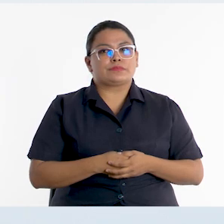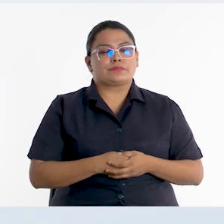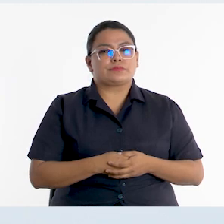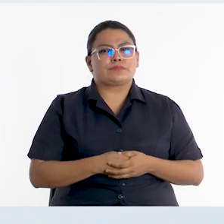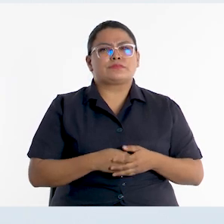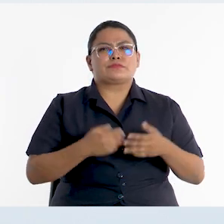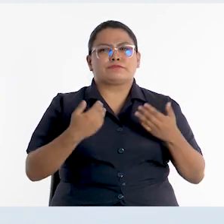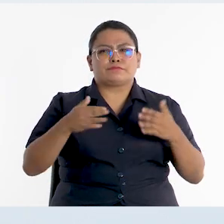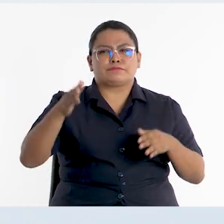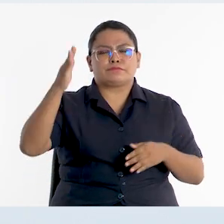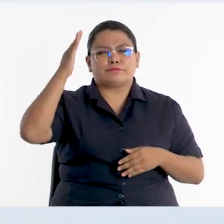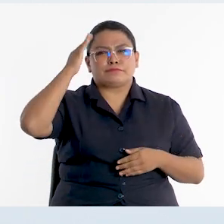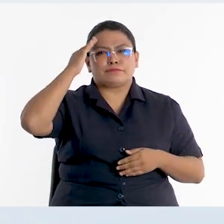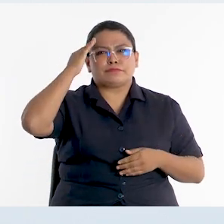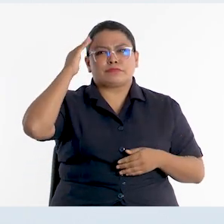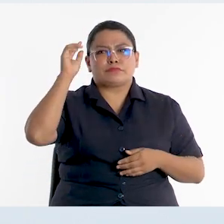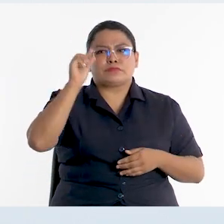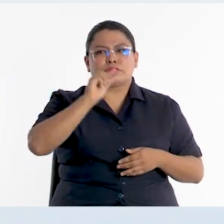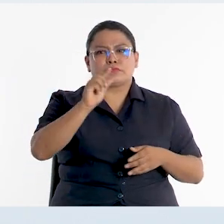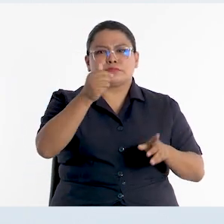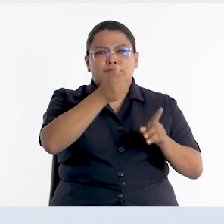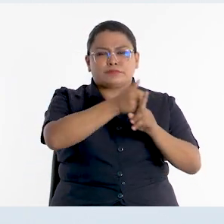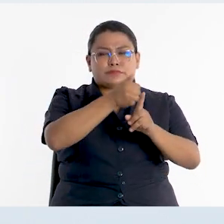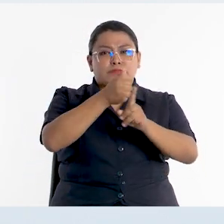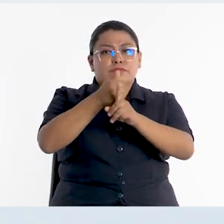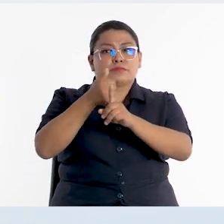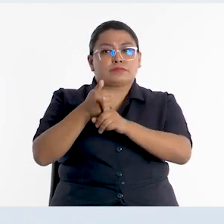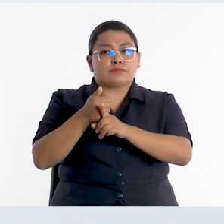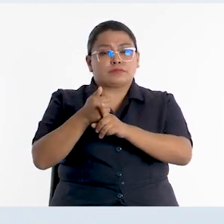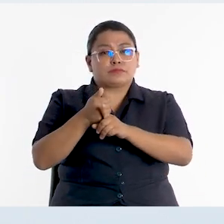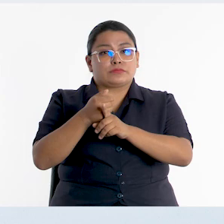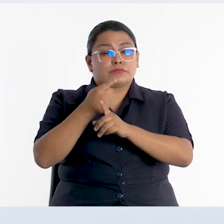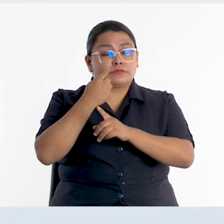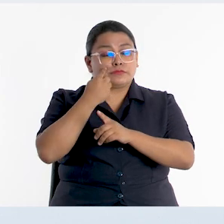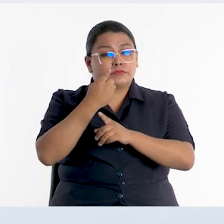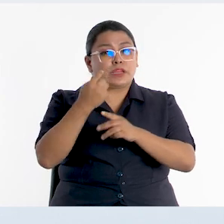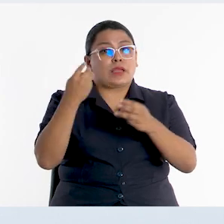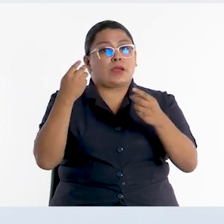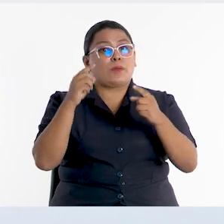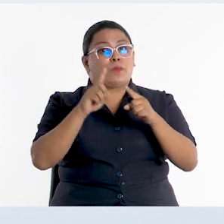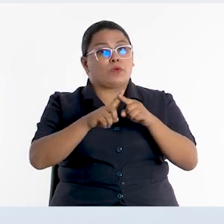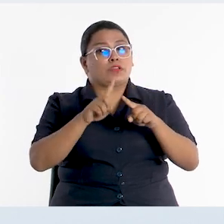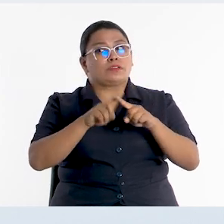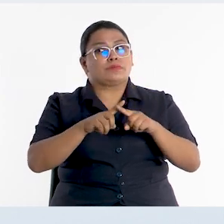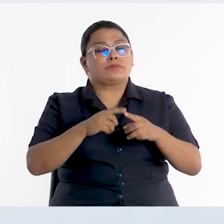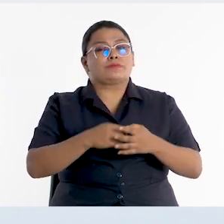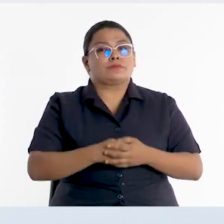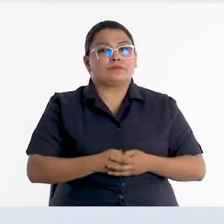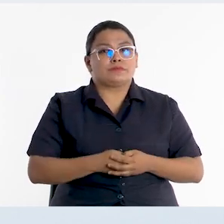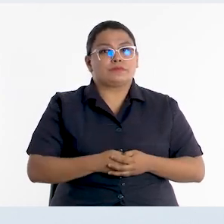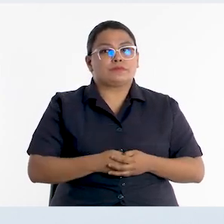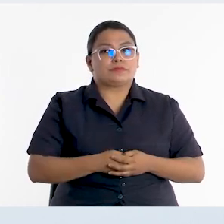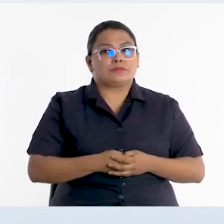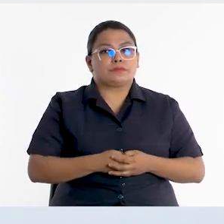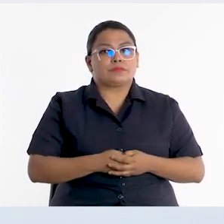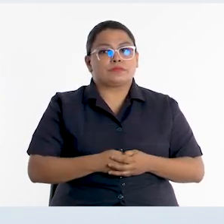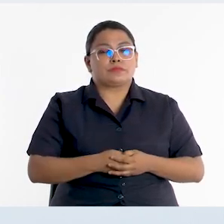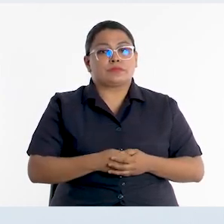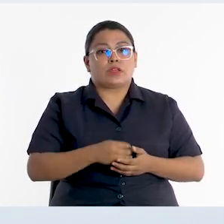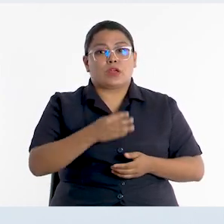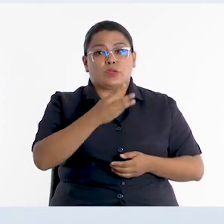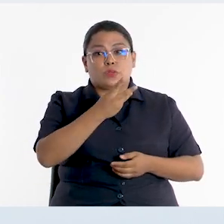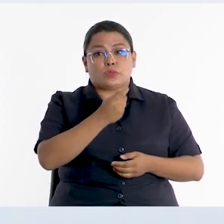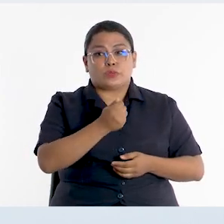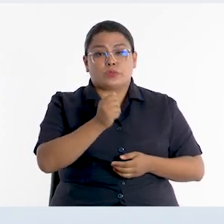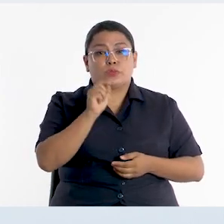Se ha definido un nombre para cada uno de los números que están en la operación de la multiplicación. El primer número